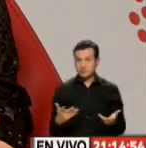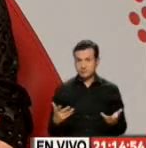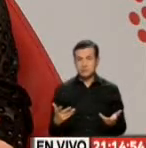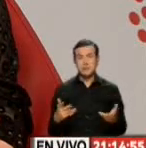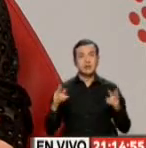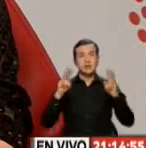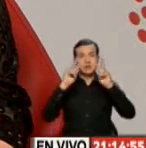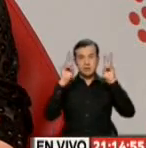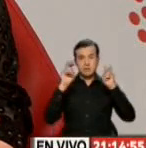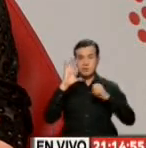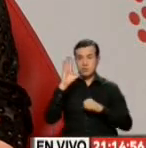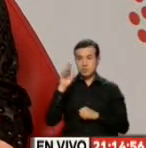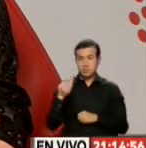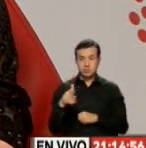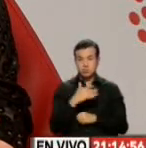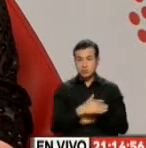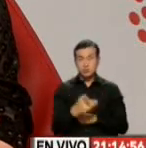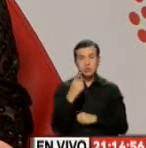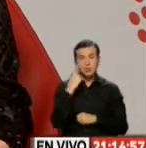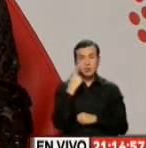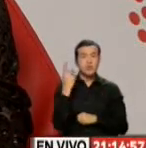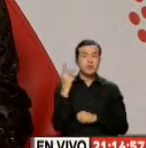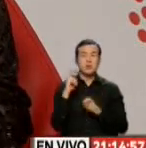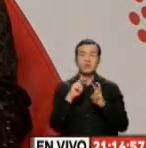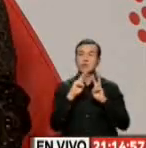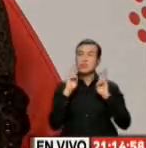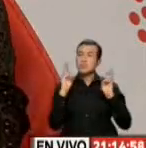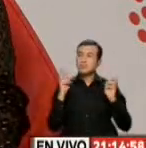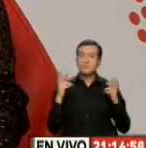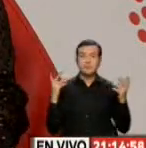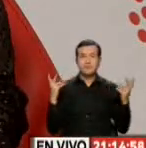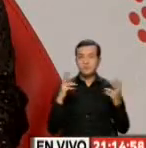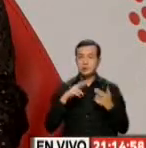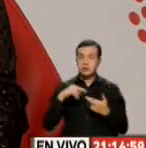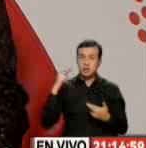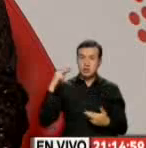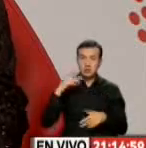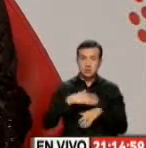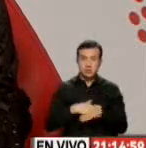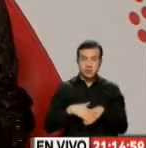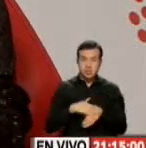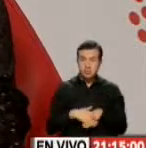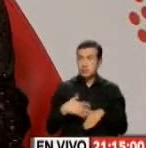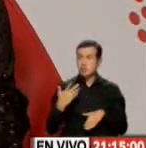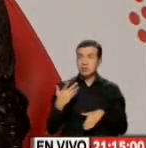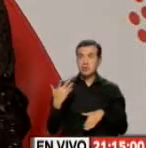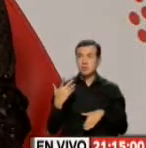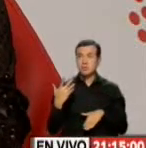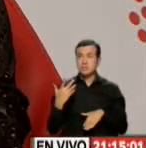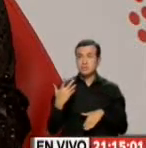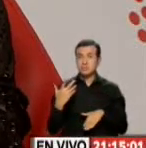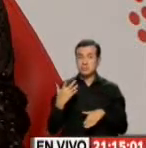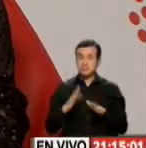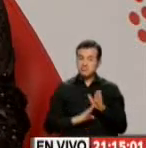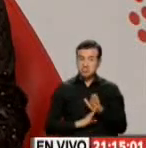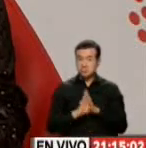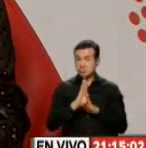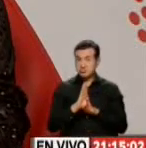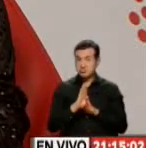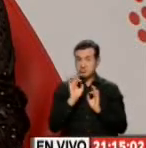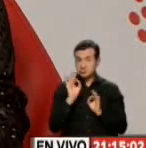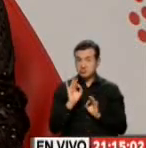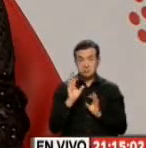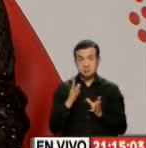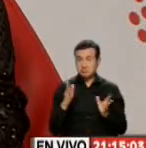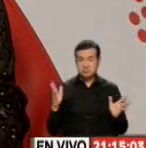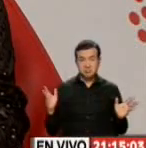el tema de UNASUR también es un tema regional que no logra desarrollar